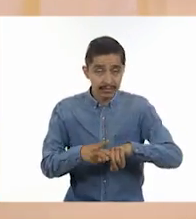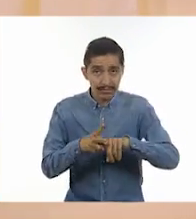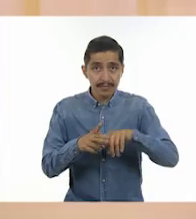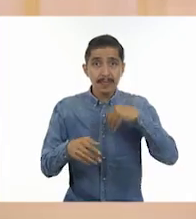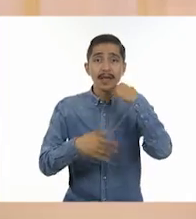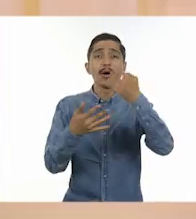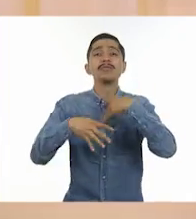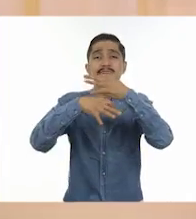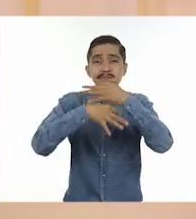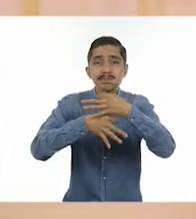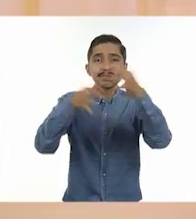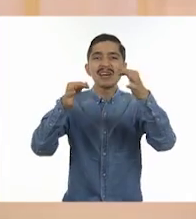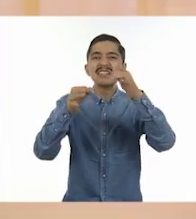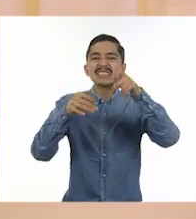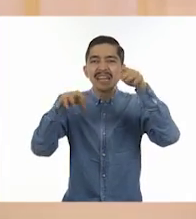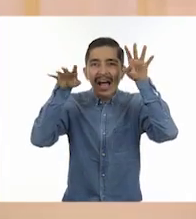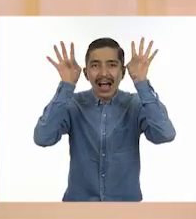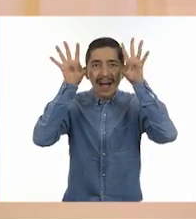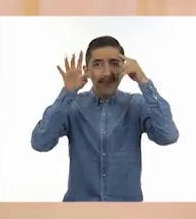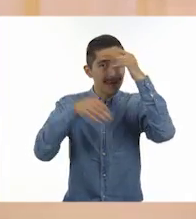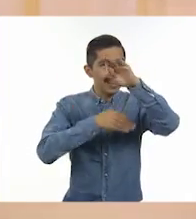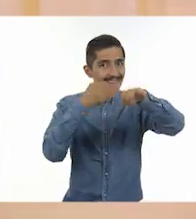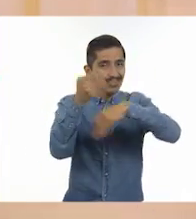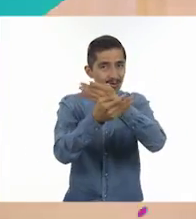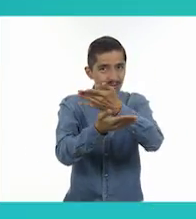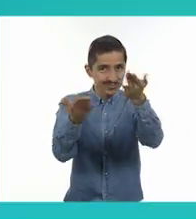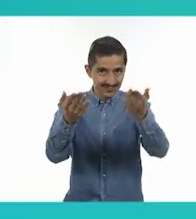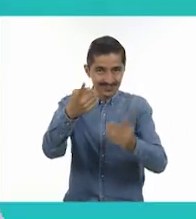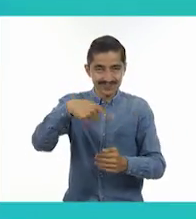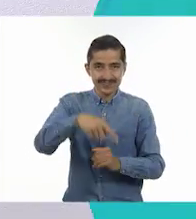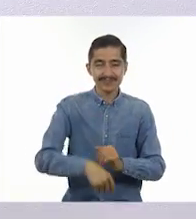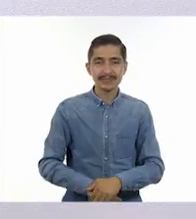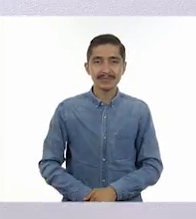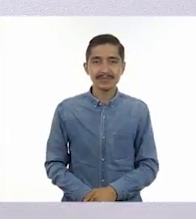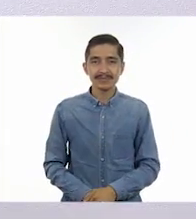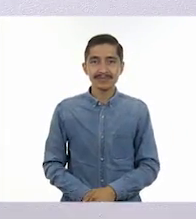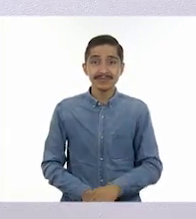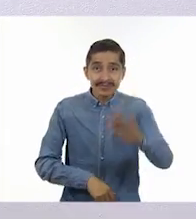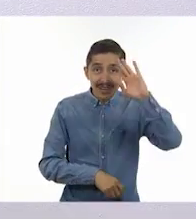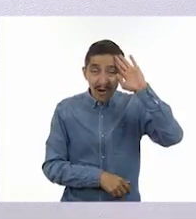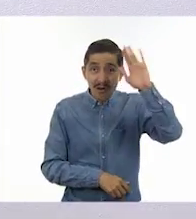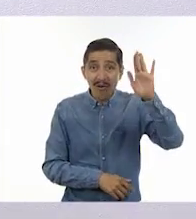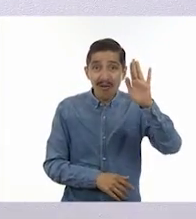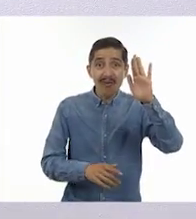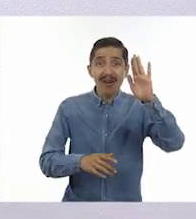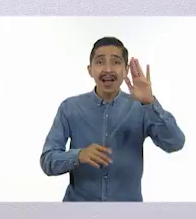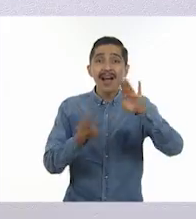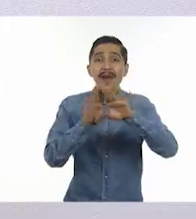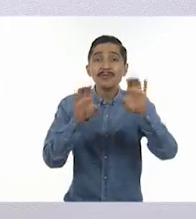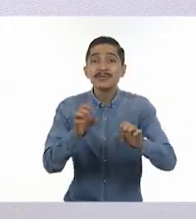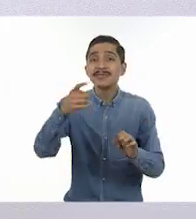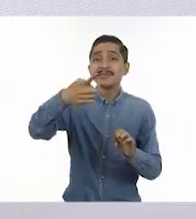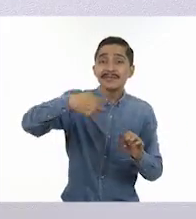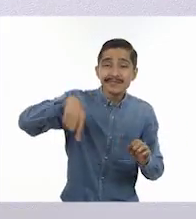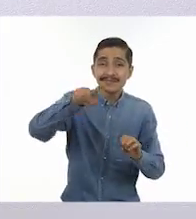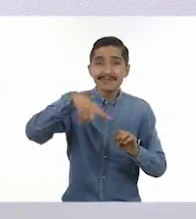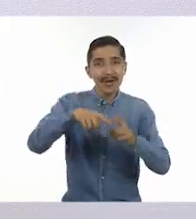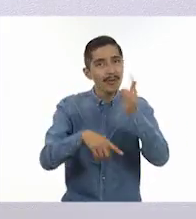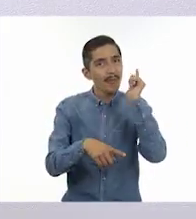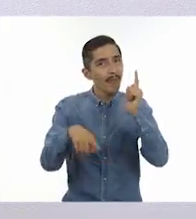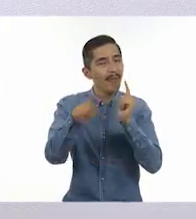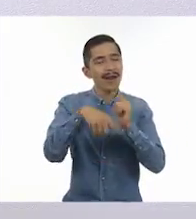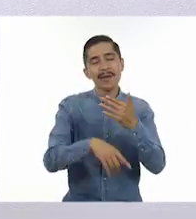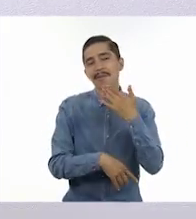un mensaje que Ajolisto tiene para todas y todos nosotros. ¡Hola! ¿Cómo están? Espero